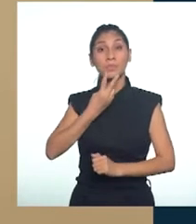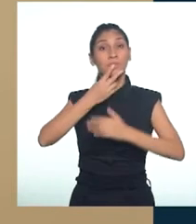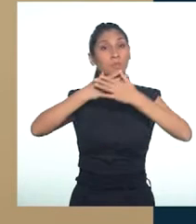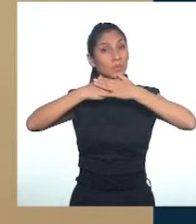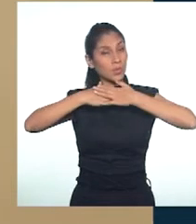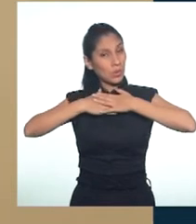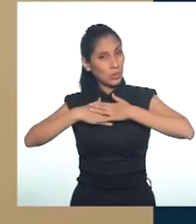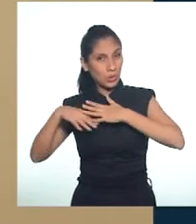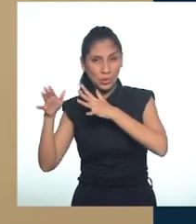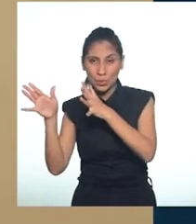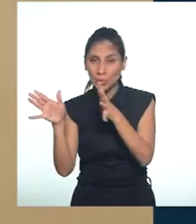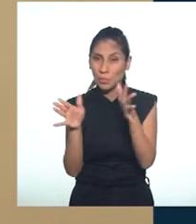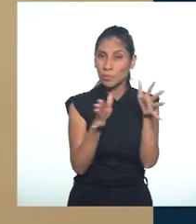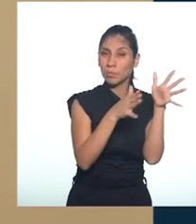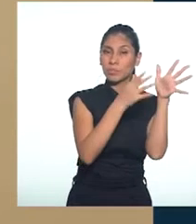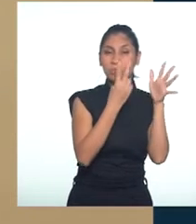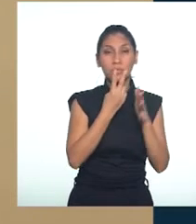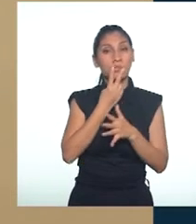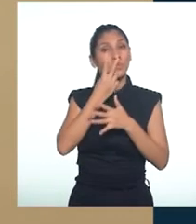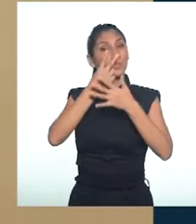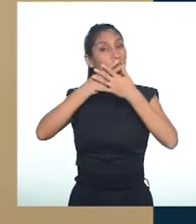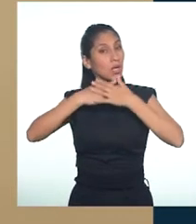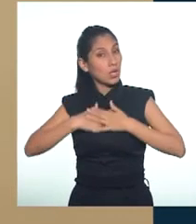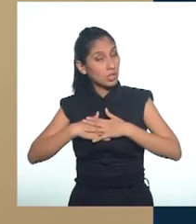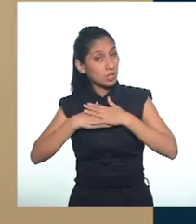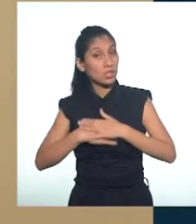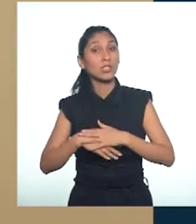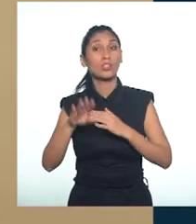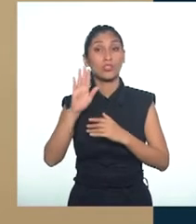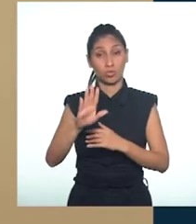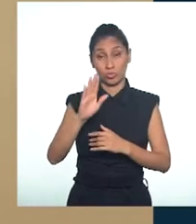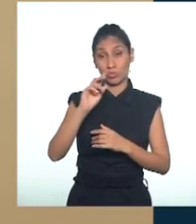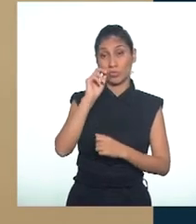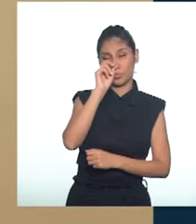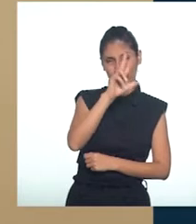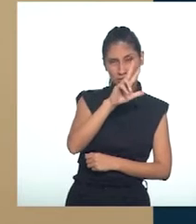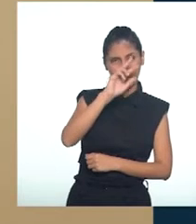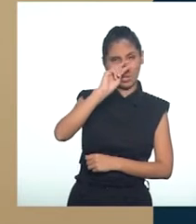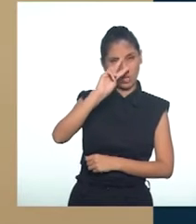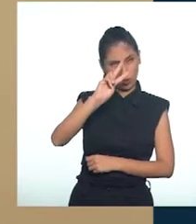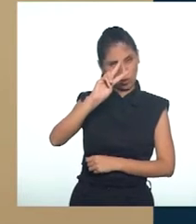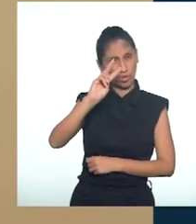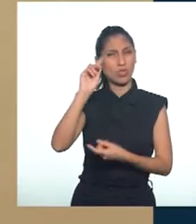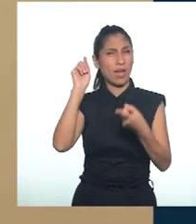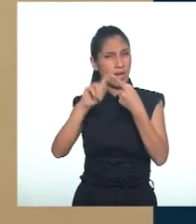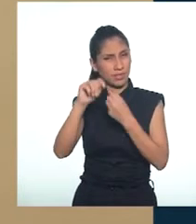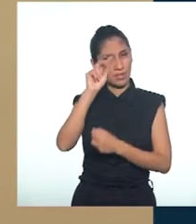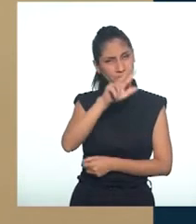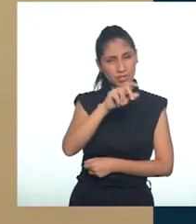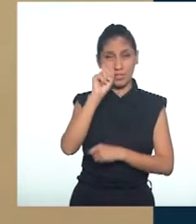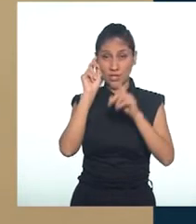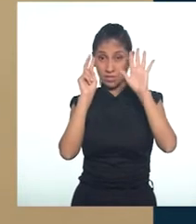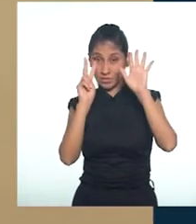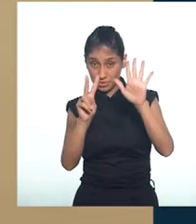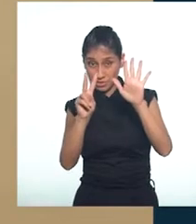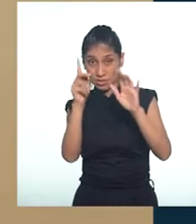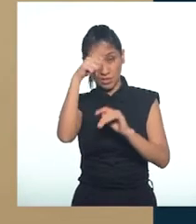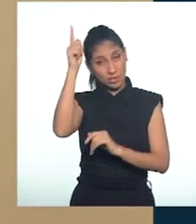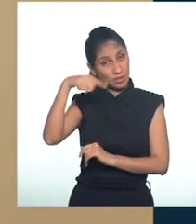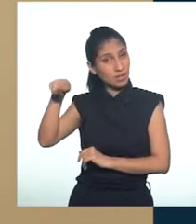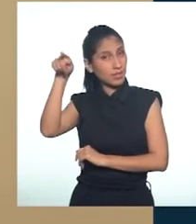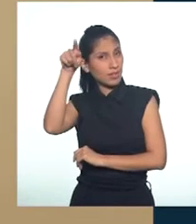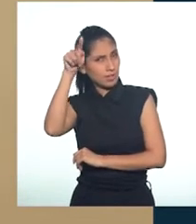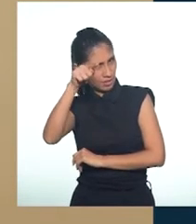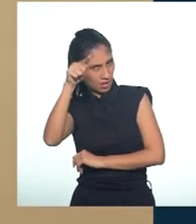oxígeno y la temperatura ideal para su crecimiento es de 32 a 37 grados centígrados